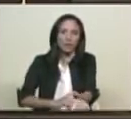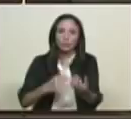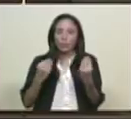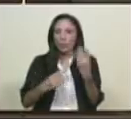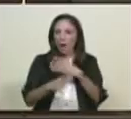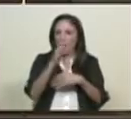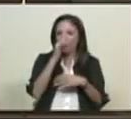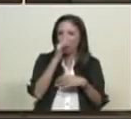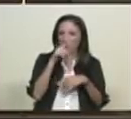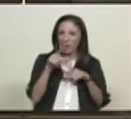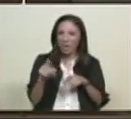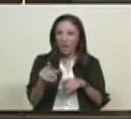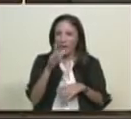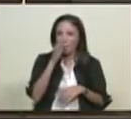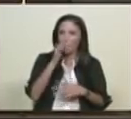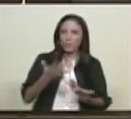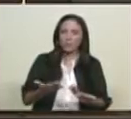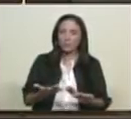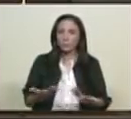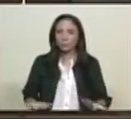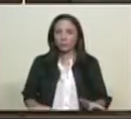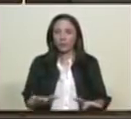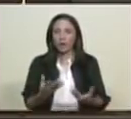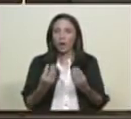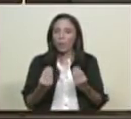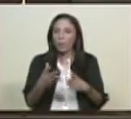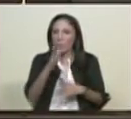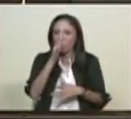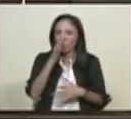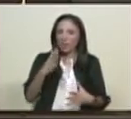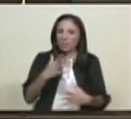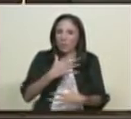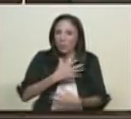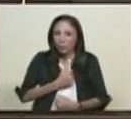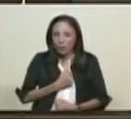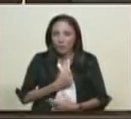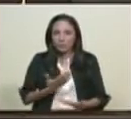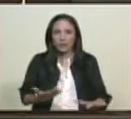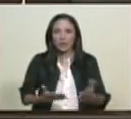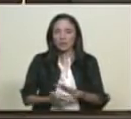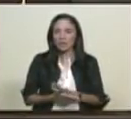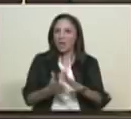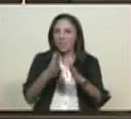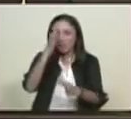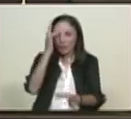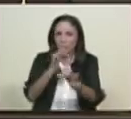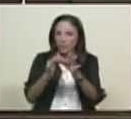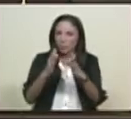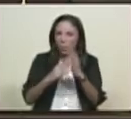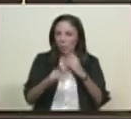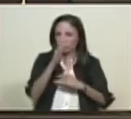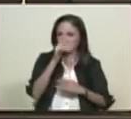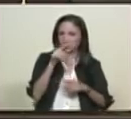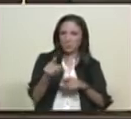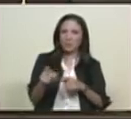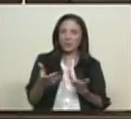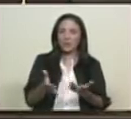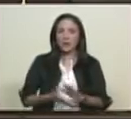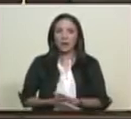burlan de la palabra empeñada, de la fe, de la voluntad pública, de la confianza.